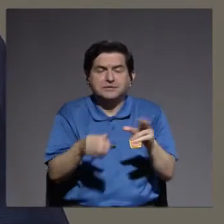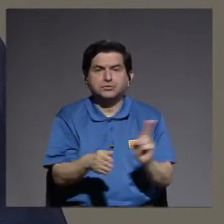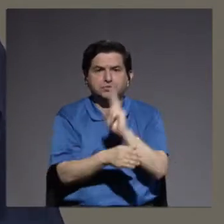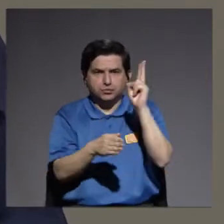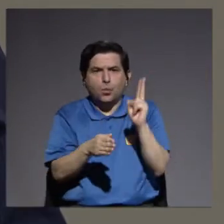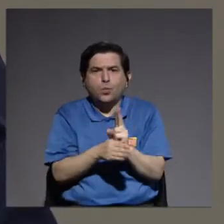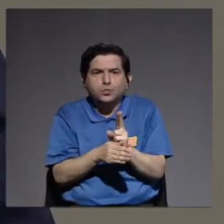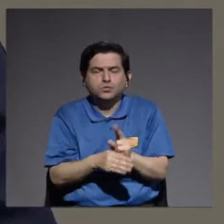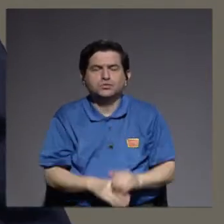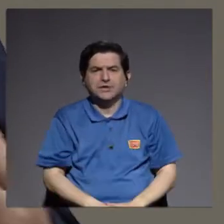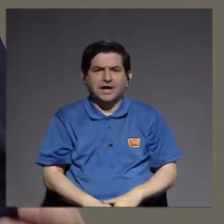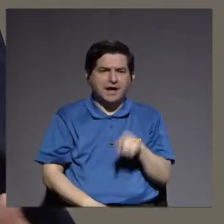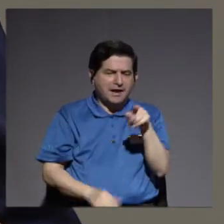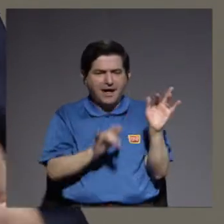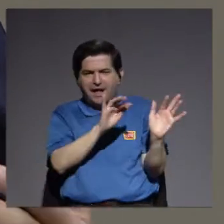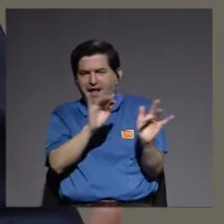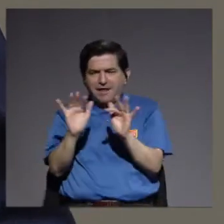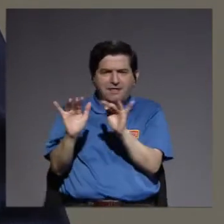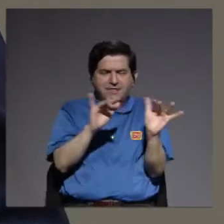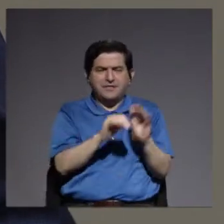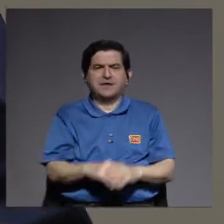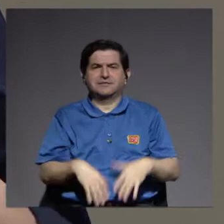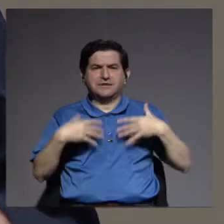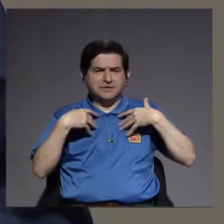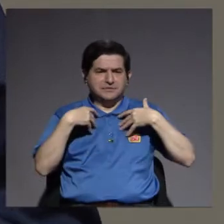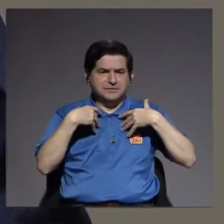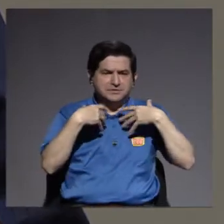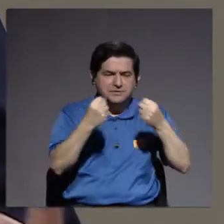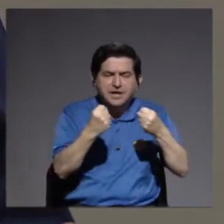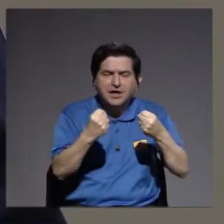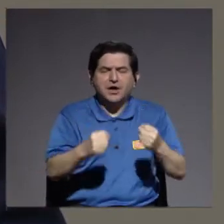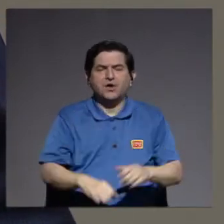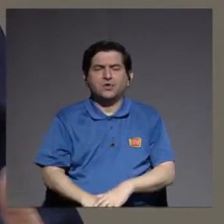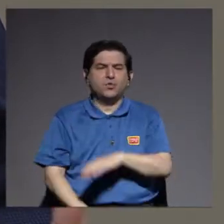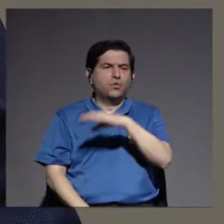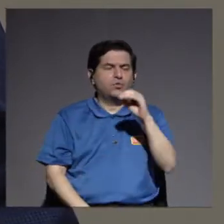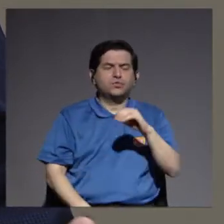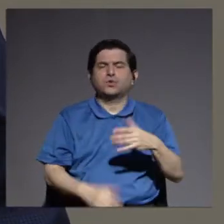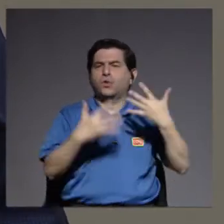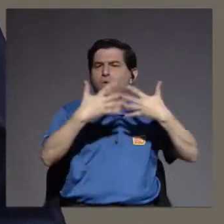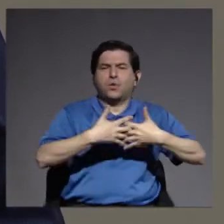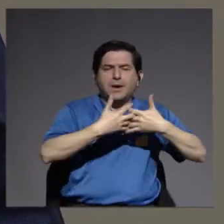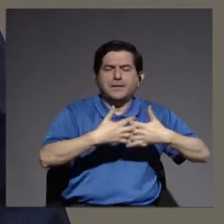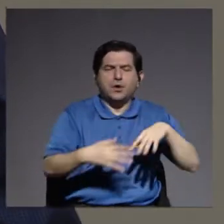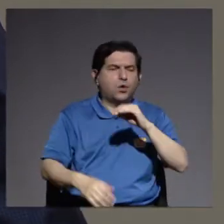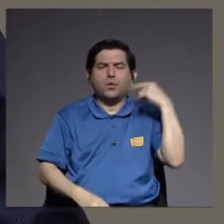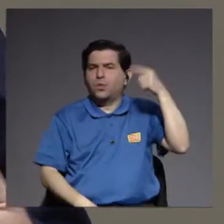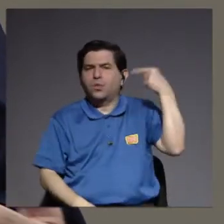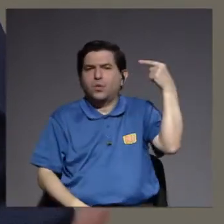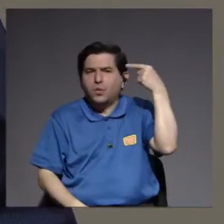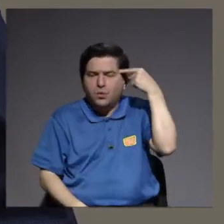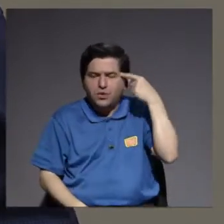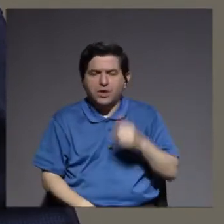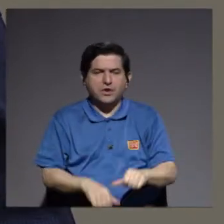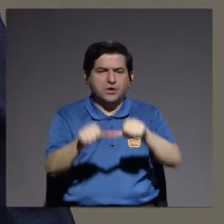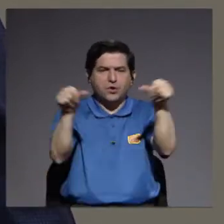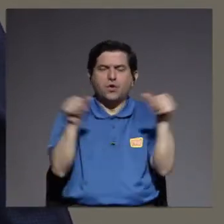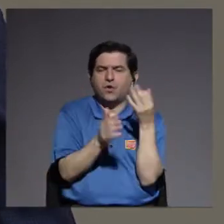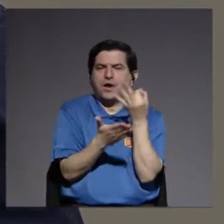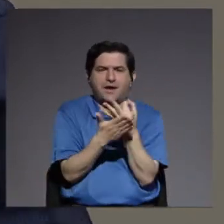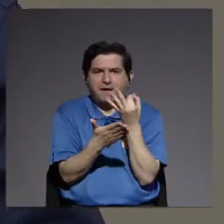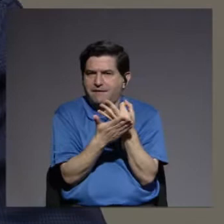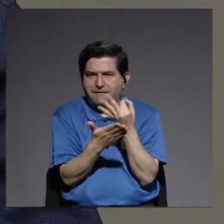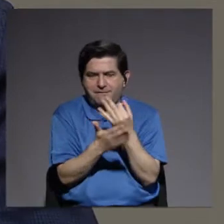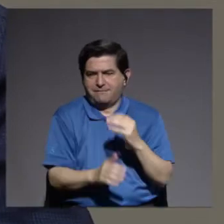utilizan de manera digital la salud, accesan de manera digital a la salud, a las empresas, al gobierno, al sector financiero,